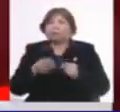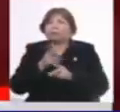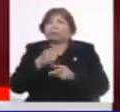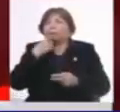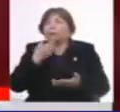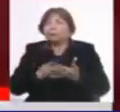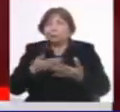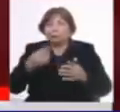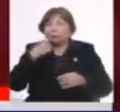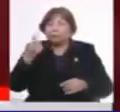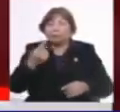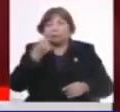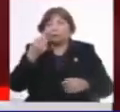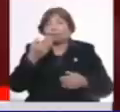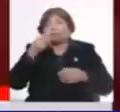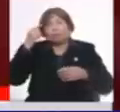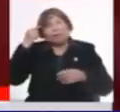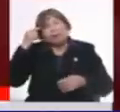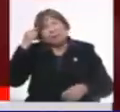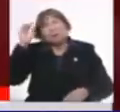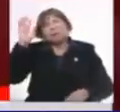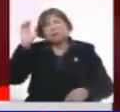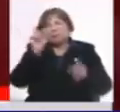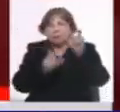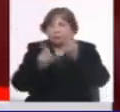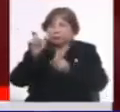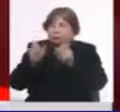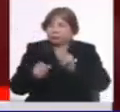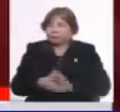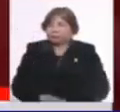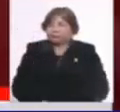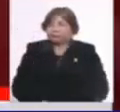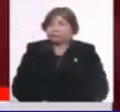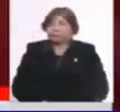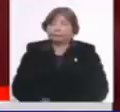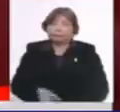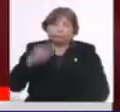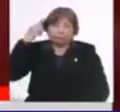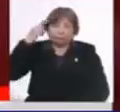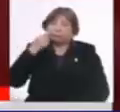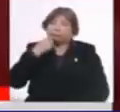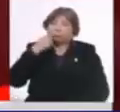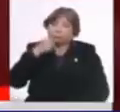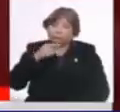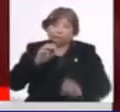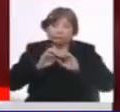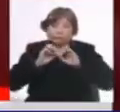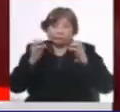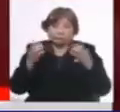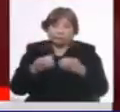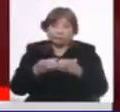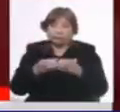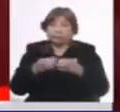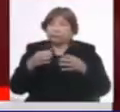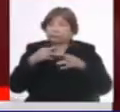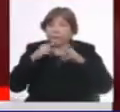eso es solamente una percepción de la población. Por eso es que yo en el Consejo Extraordinario